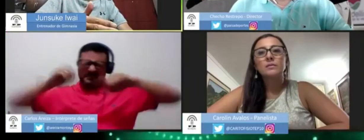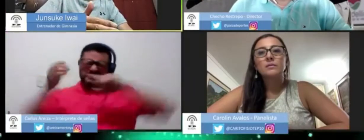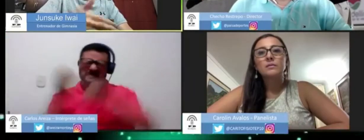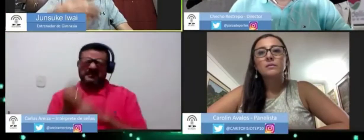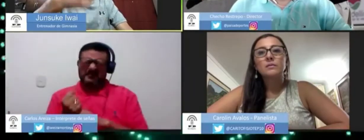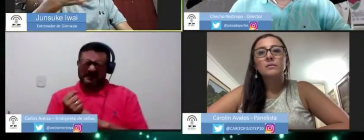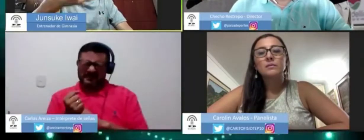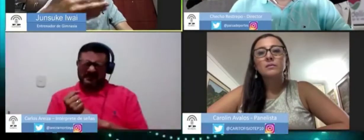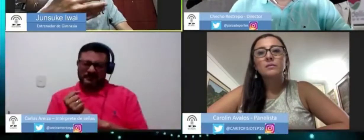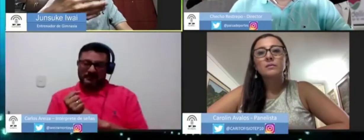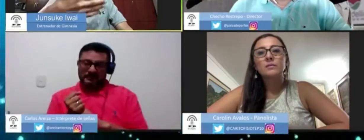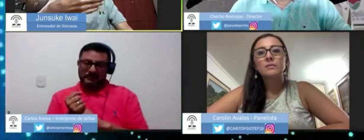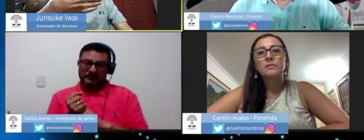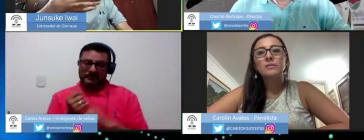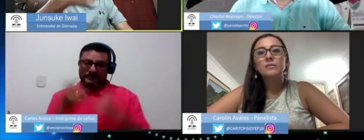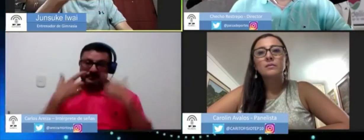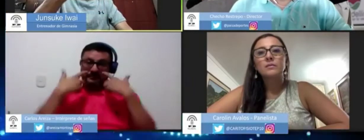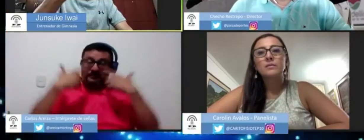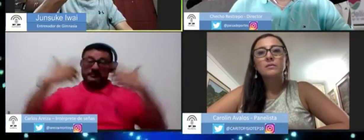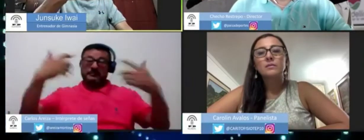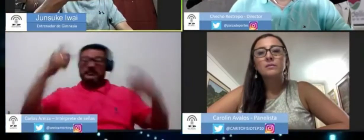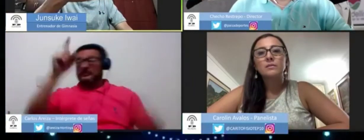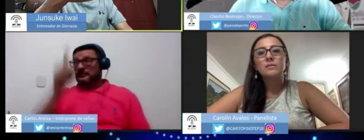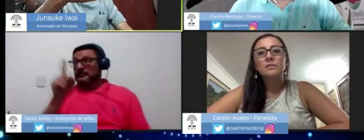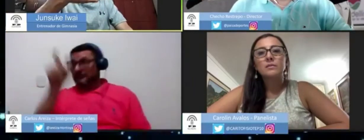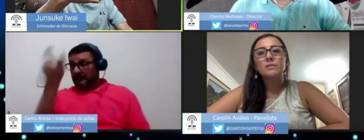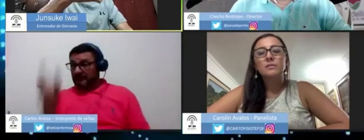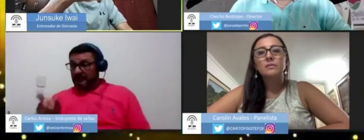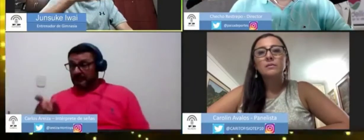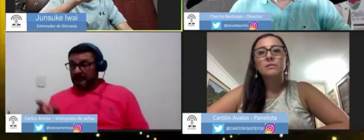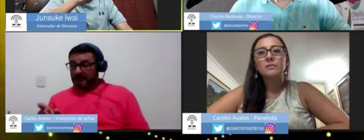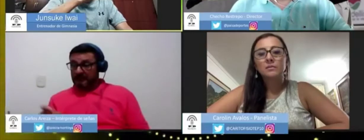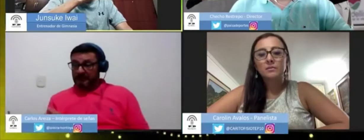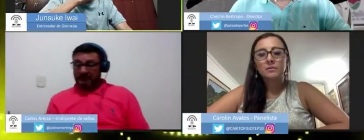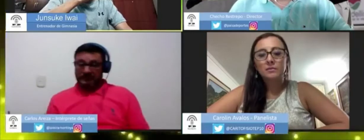está destacado, lo mismo que sucede